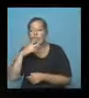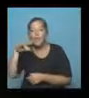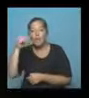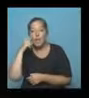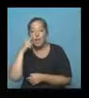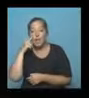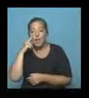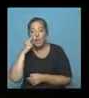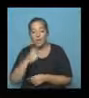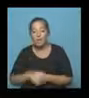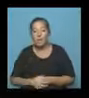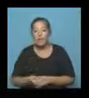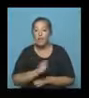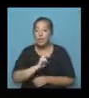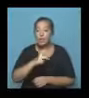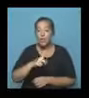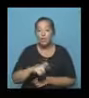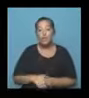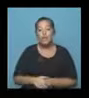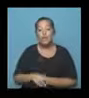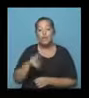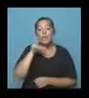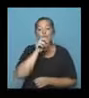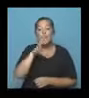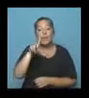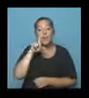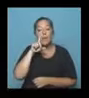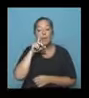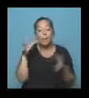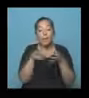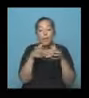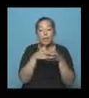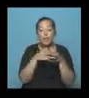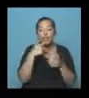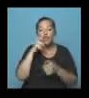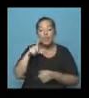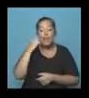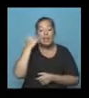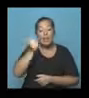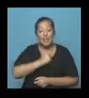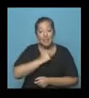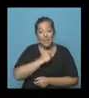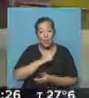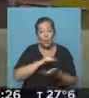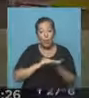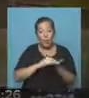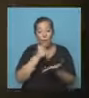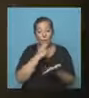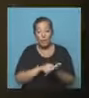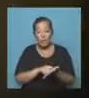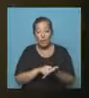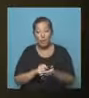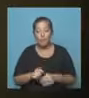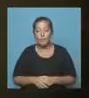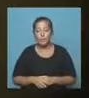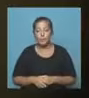el tercer candidato es cynthia viteri del partido socialcristiano abogada periodista 51 años